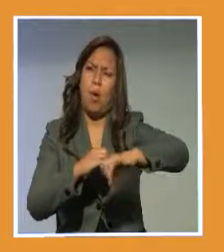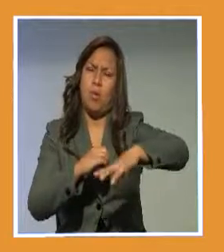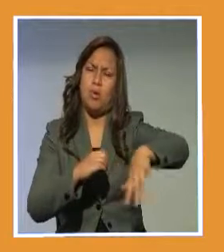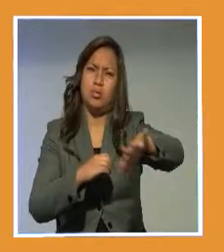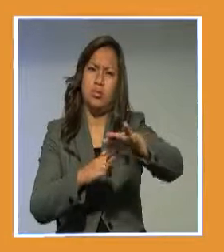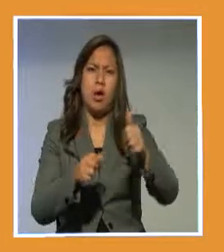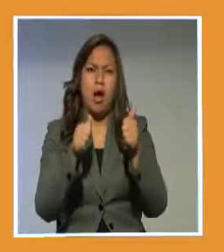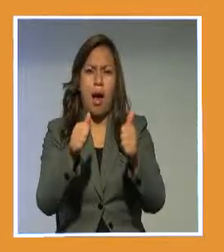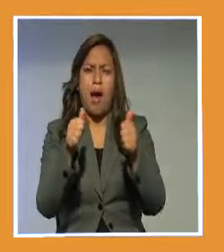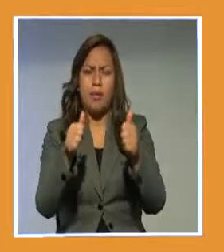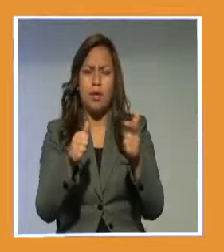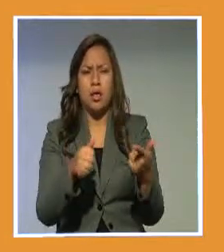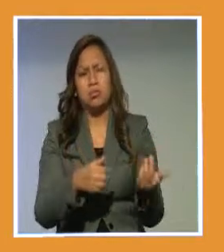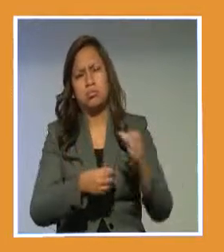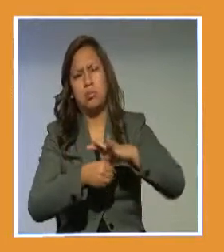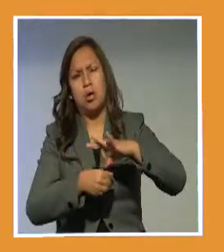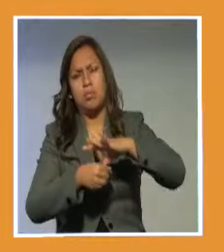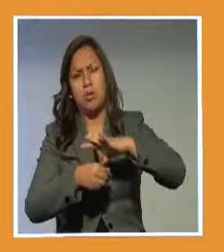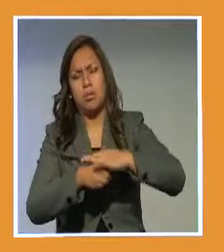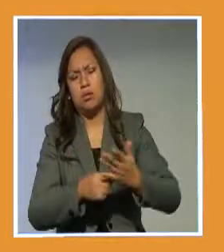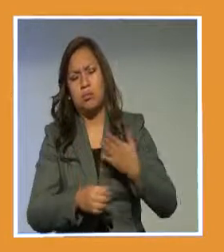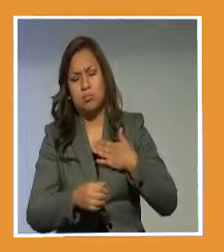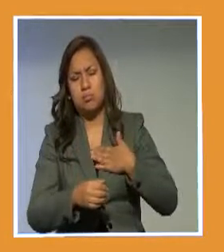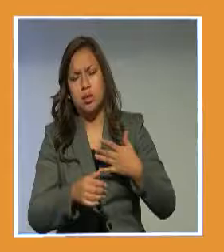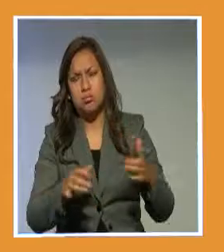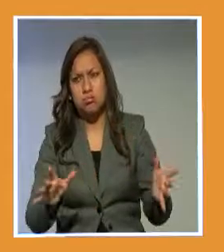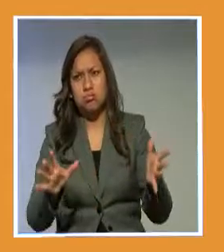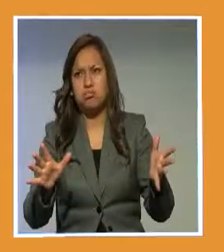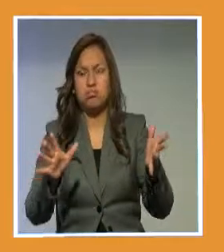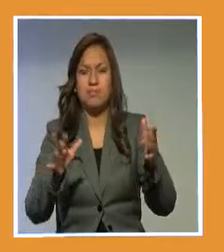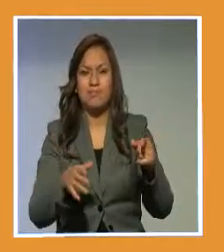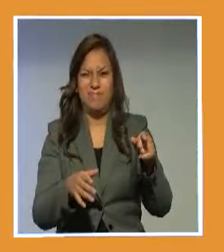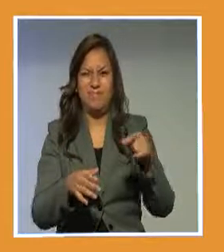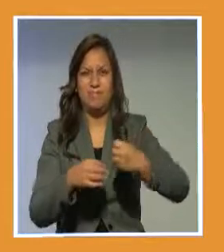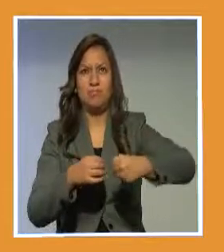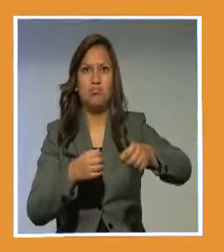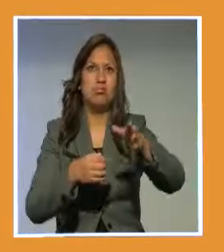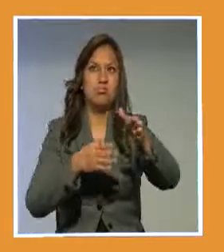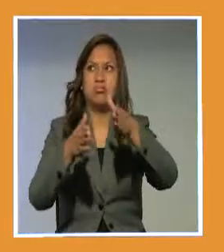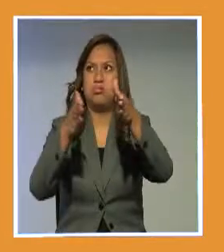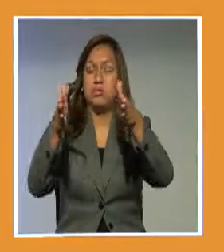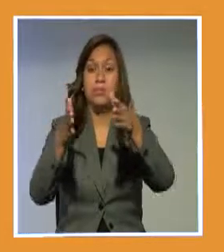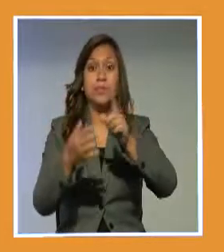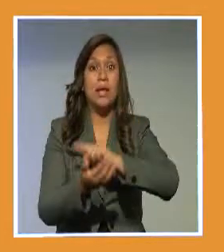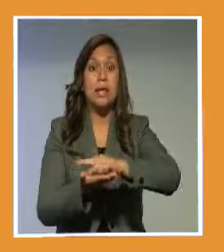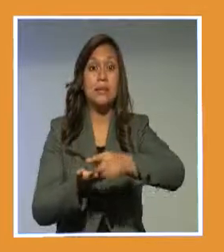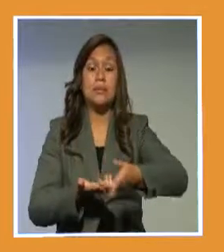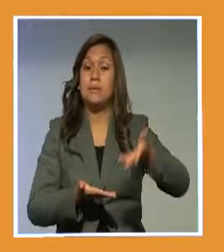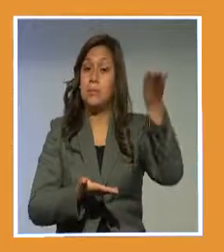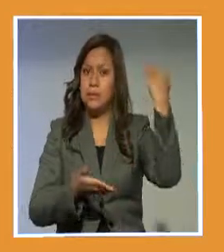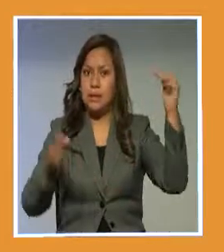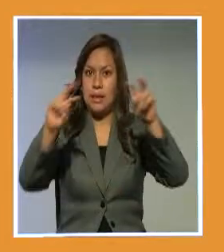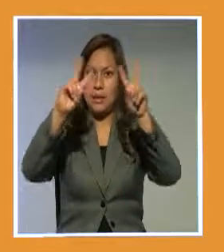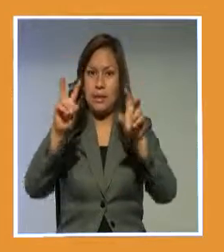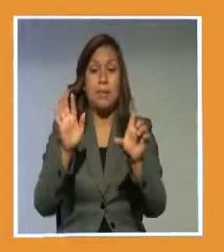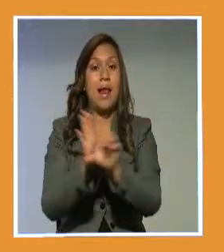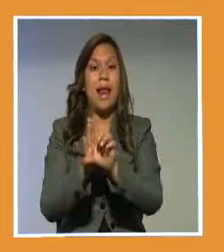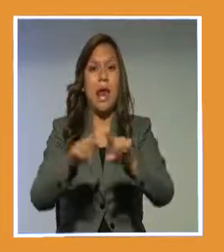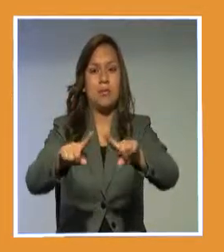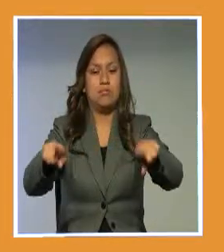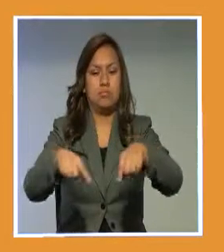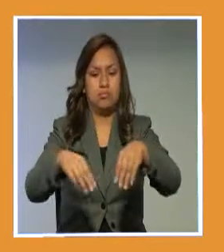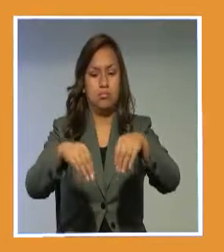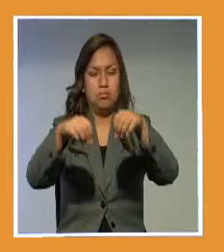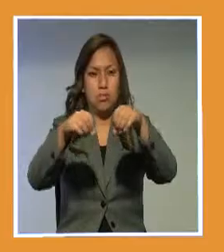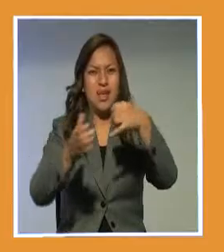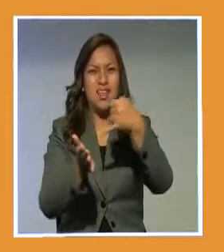queremos preguntarle algo sobre la aprobación final de la anterior semana sobre la ley para evitar la especulación de la tierra y fijación de tributos. Le